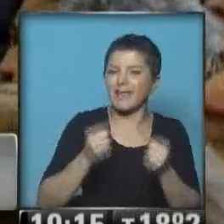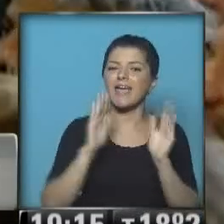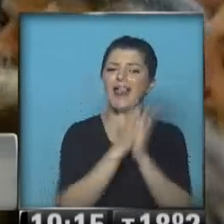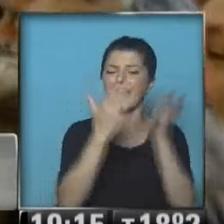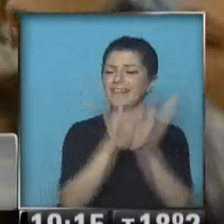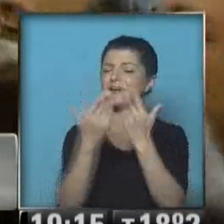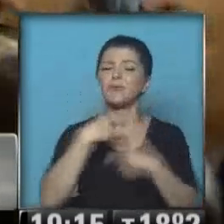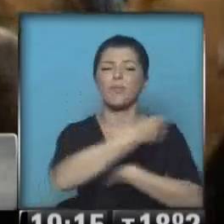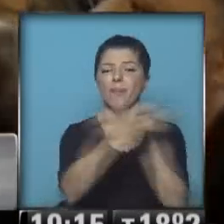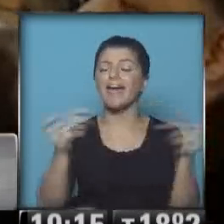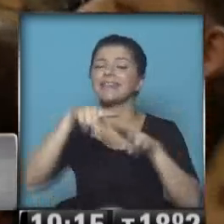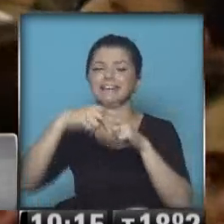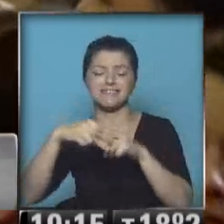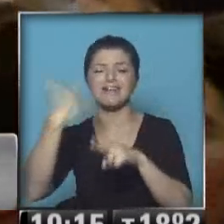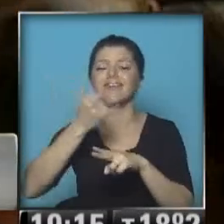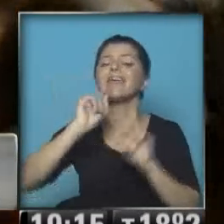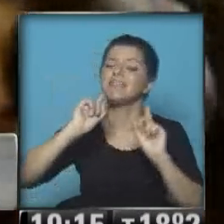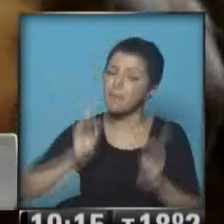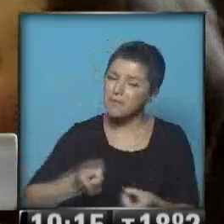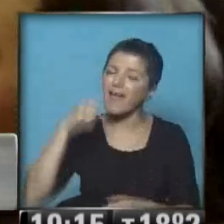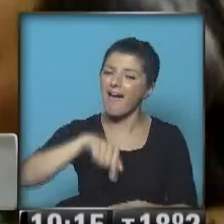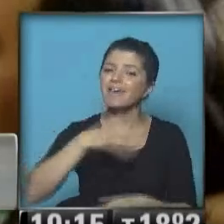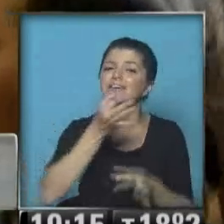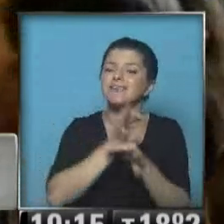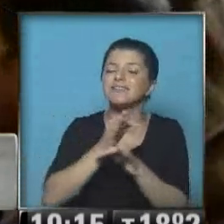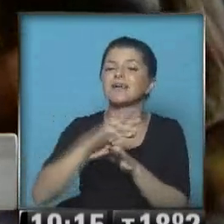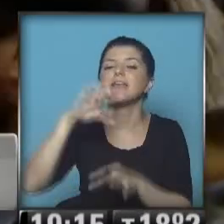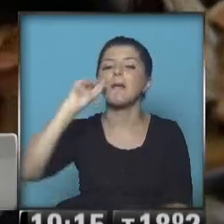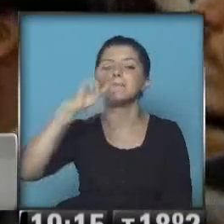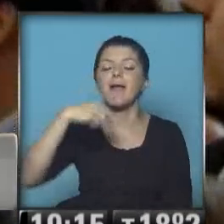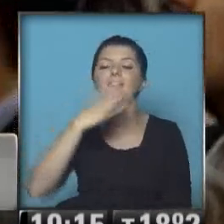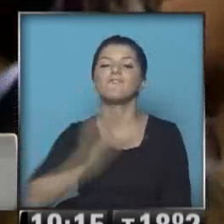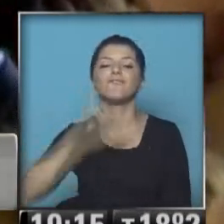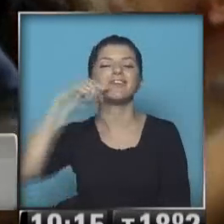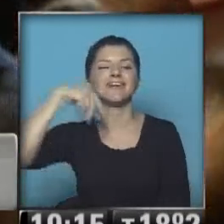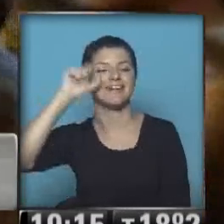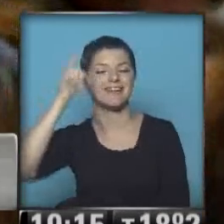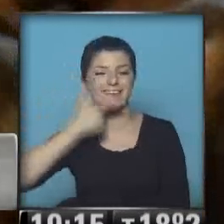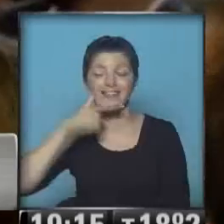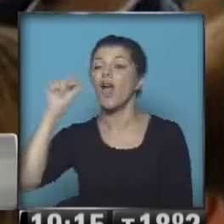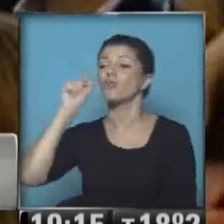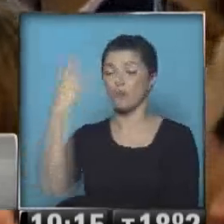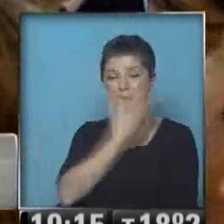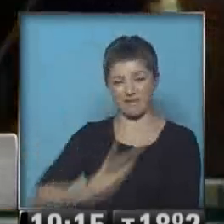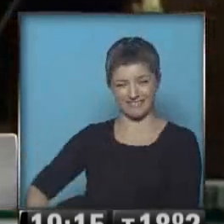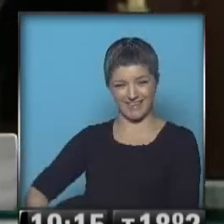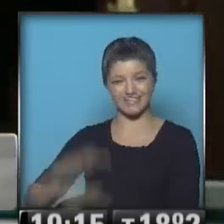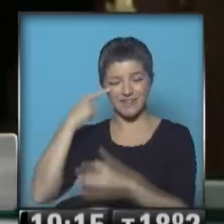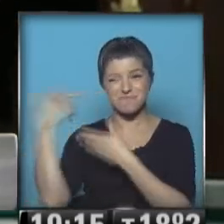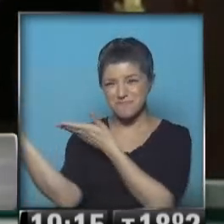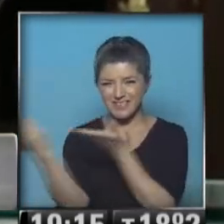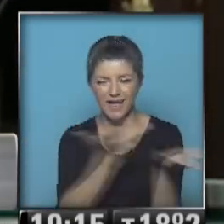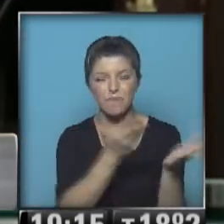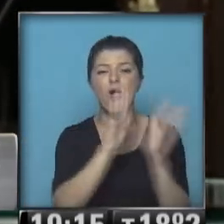ofrece talleres y también allí se dicta el Plan Fines. Invitamos al presidente de la Biblioteca